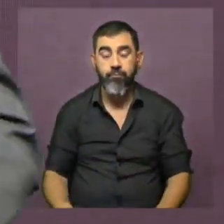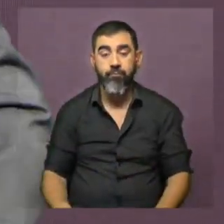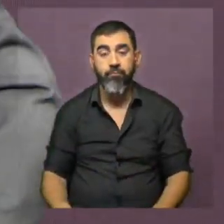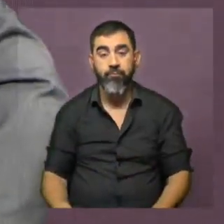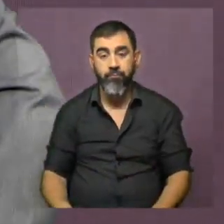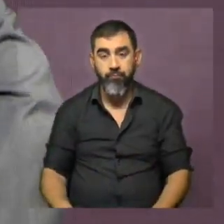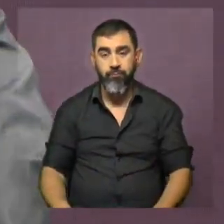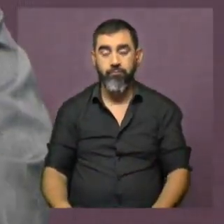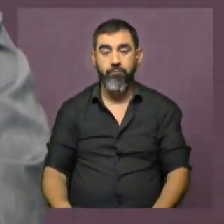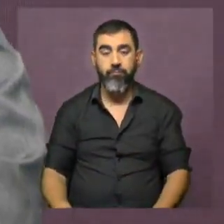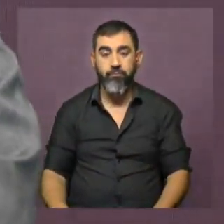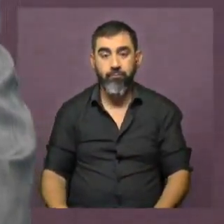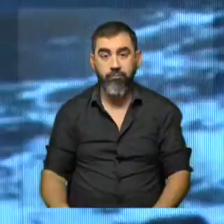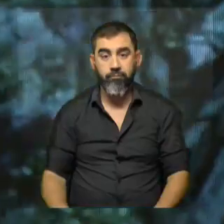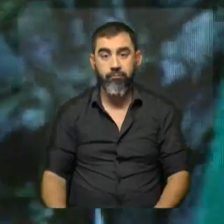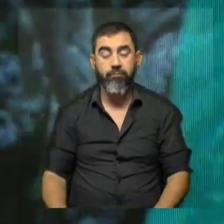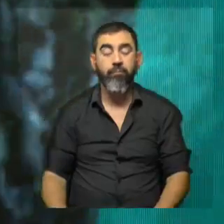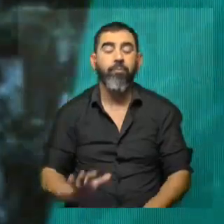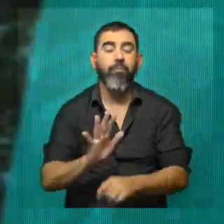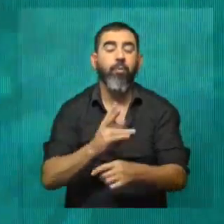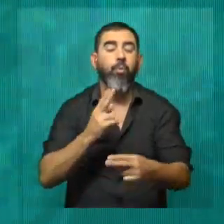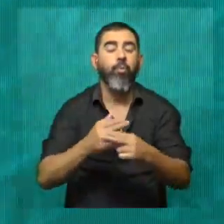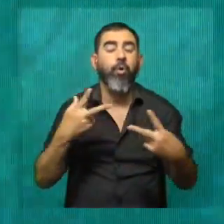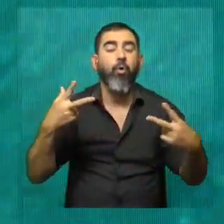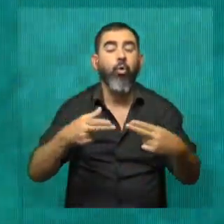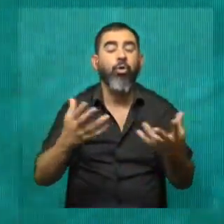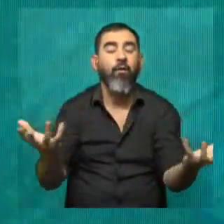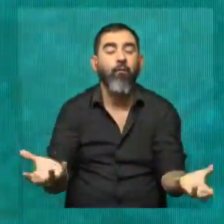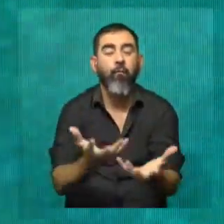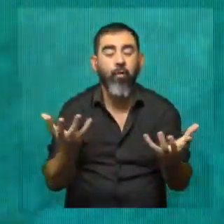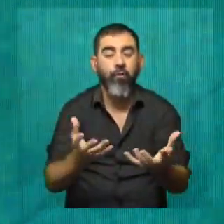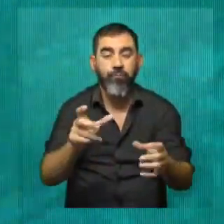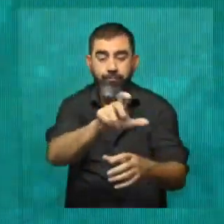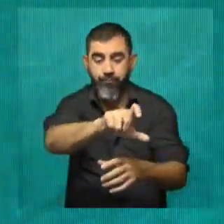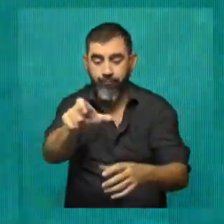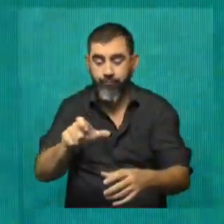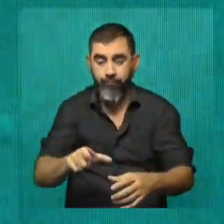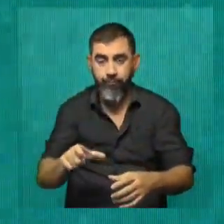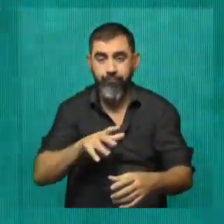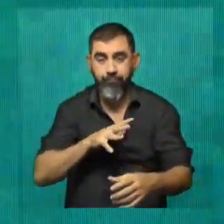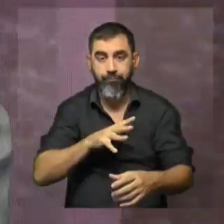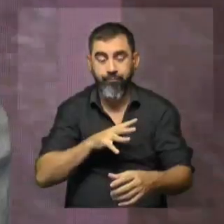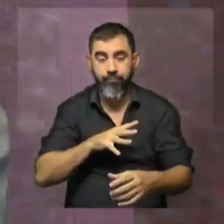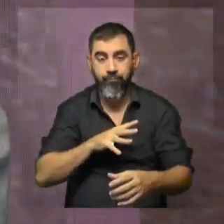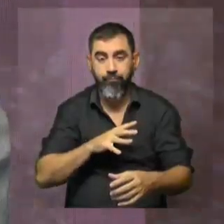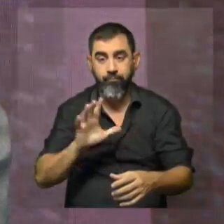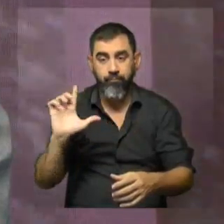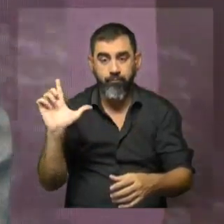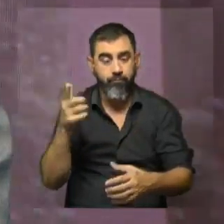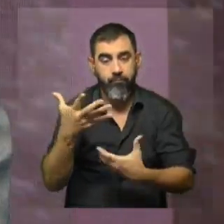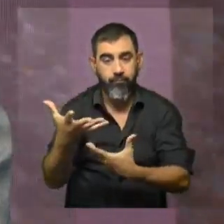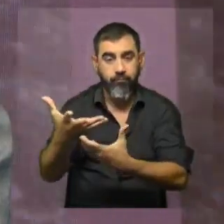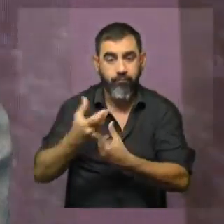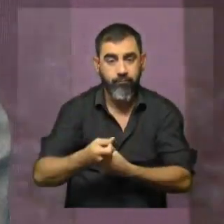árboles y que era lo que llamaban los cortafuegos, exacto, ¿no? Es decir, como ese espacio o ese pasillo que para que al final eso. No tuvo el